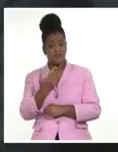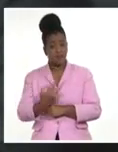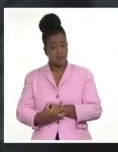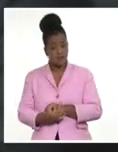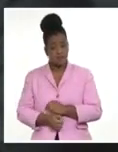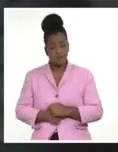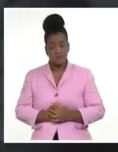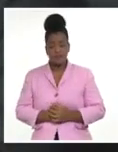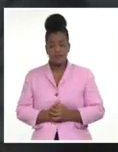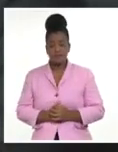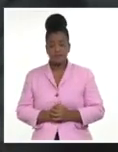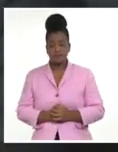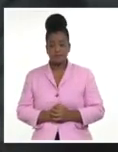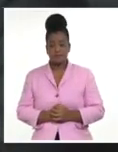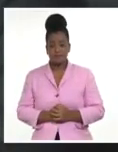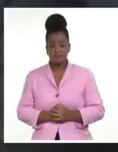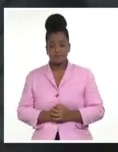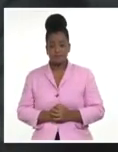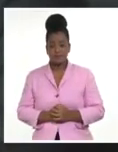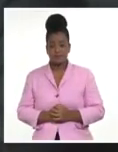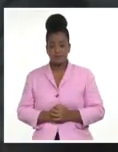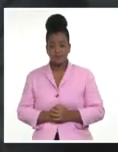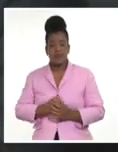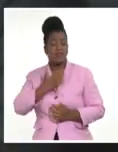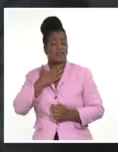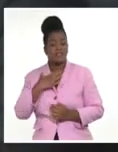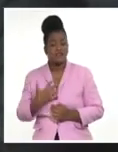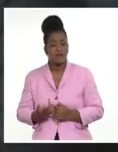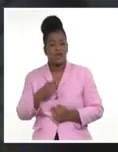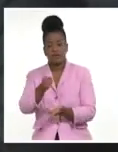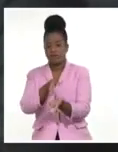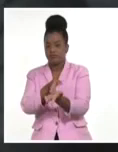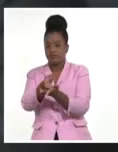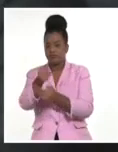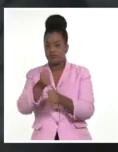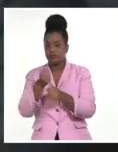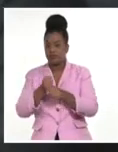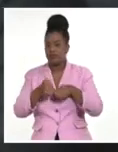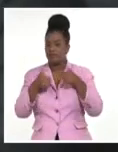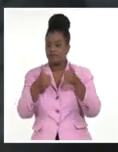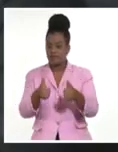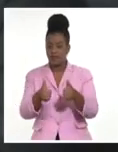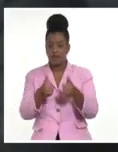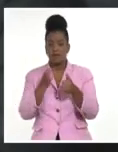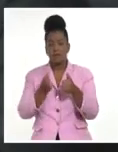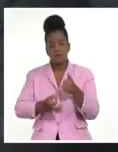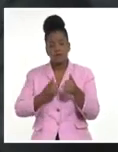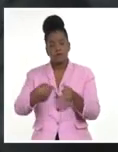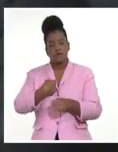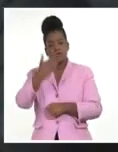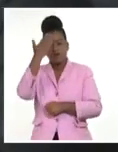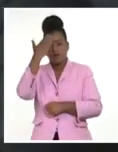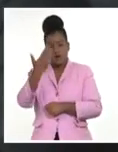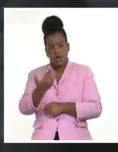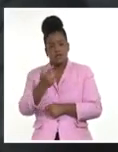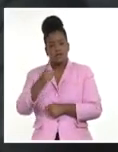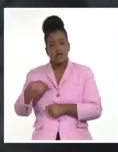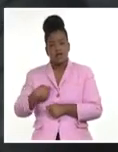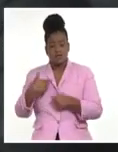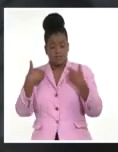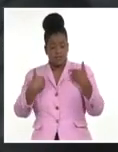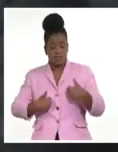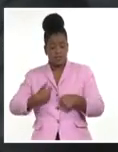y desearles muchos éxitos y trasladarles la máxima e infinita confianza de la dirección del